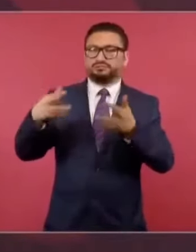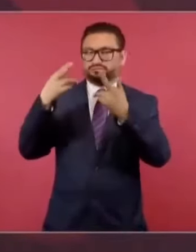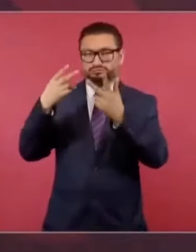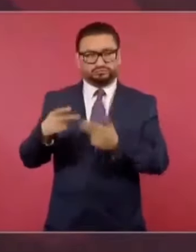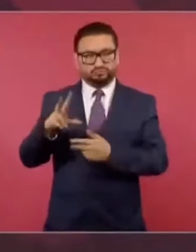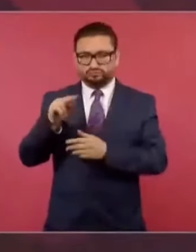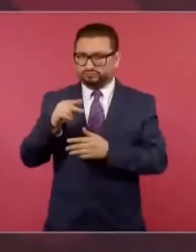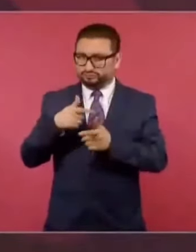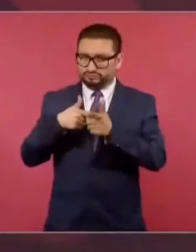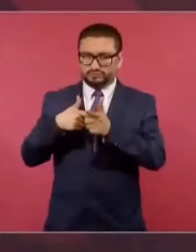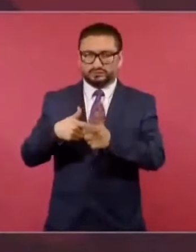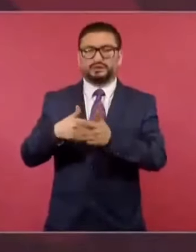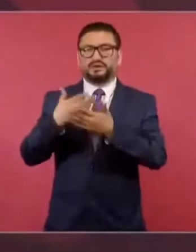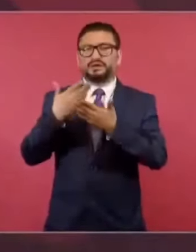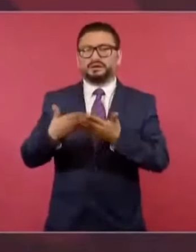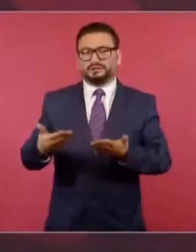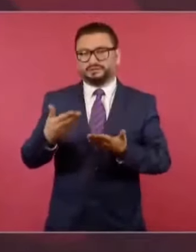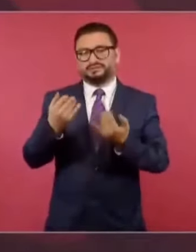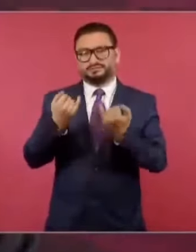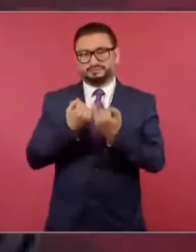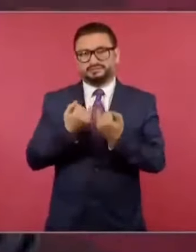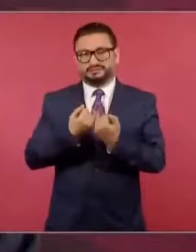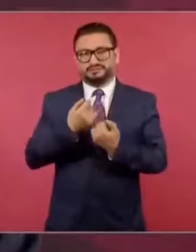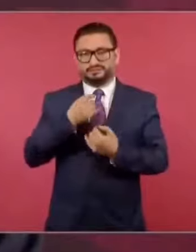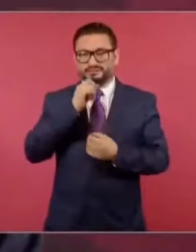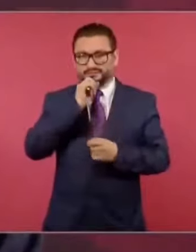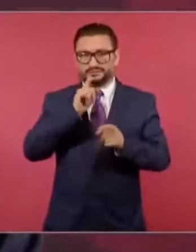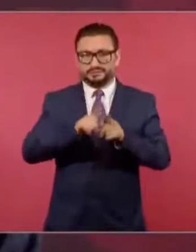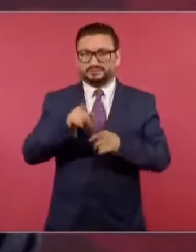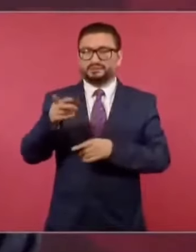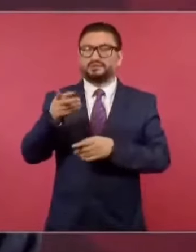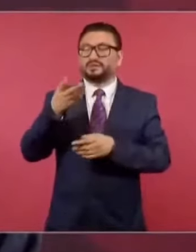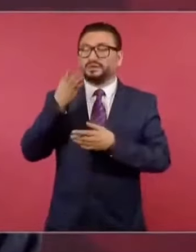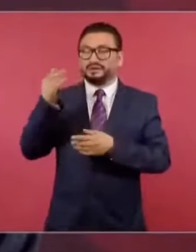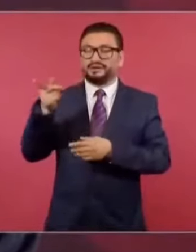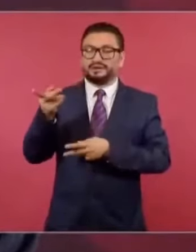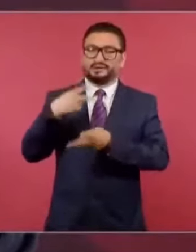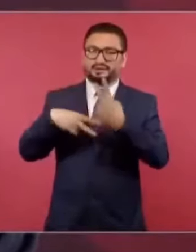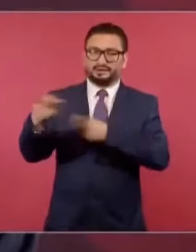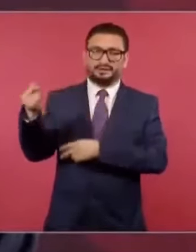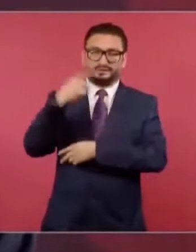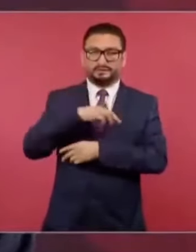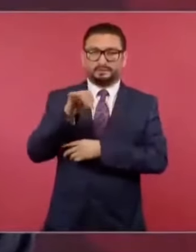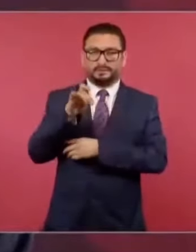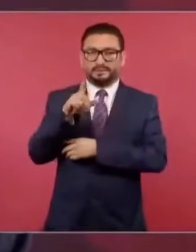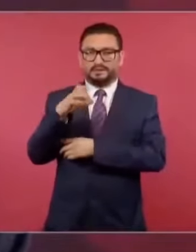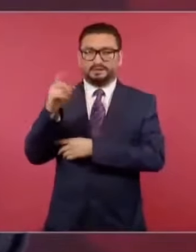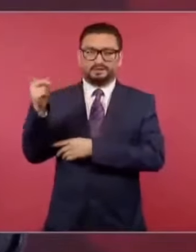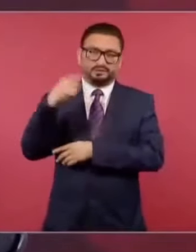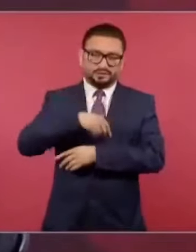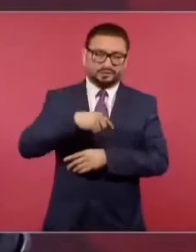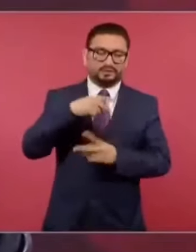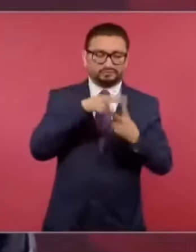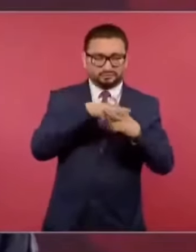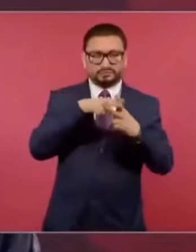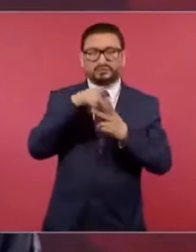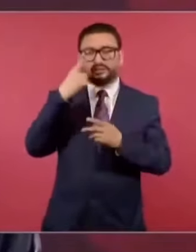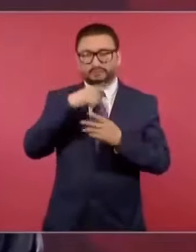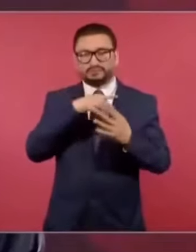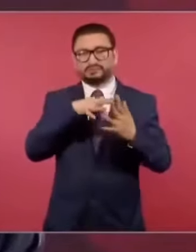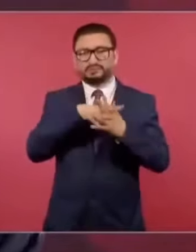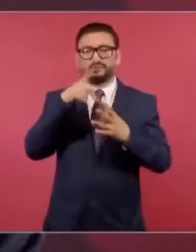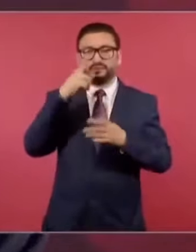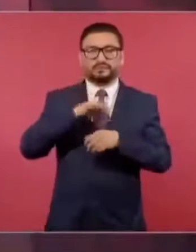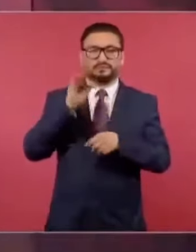Colombia así también este general Melo vino a luchar en favor de nuestra